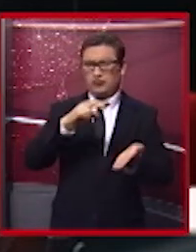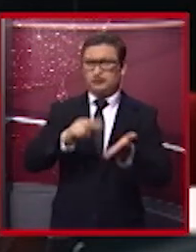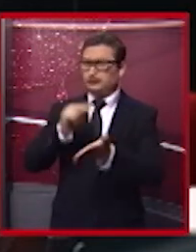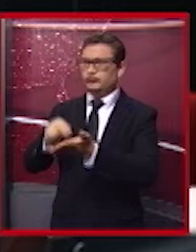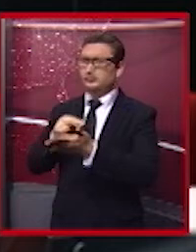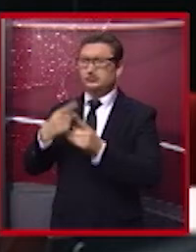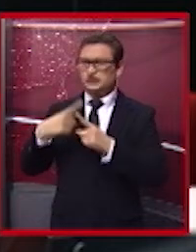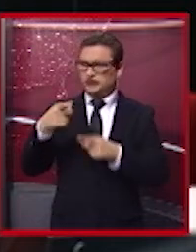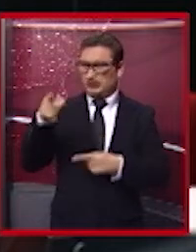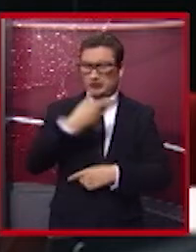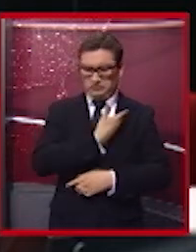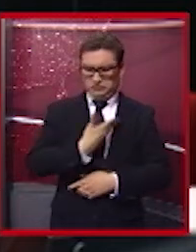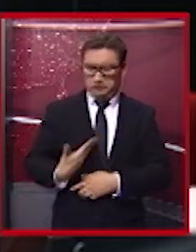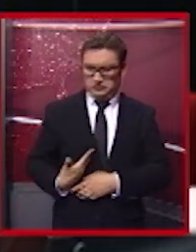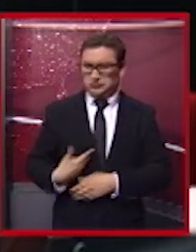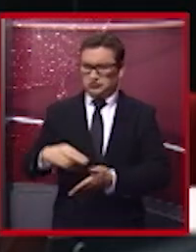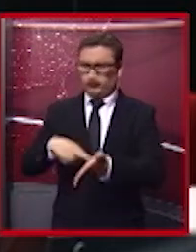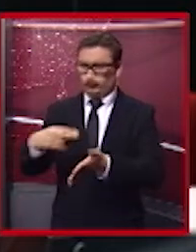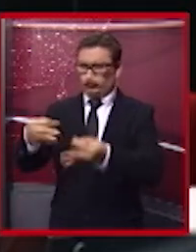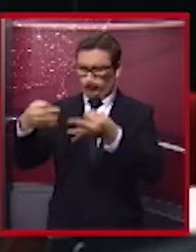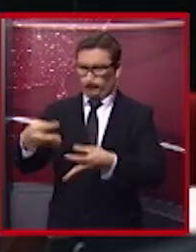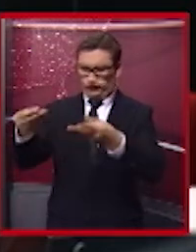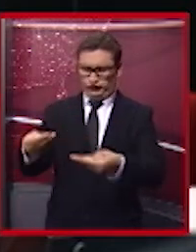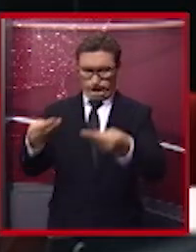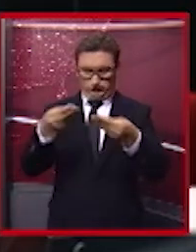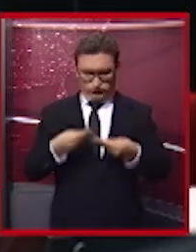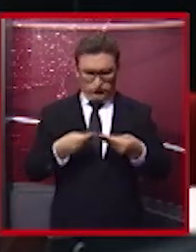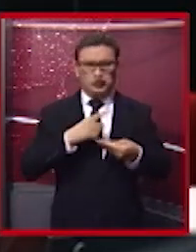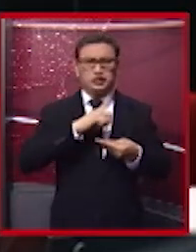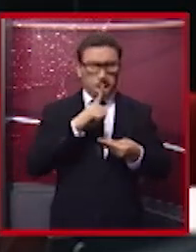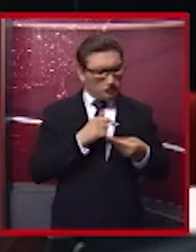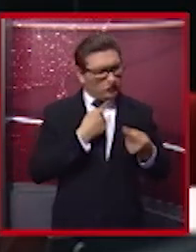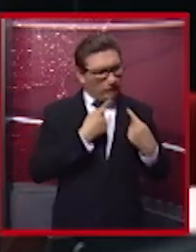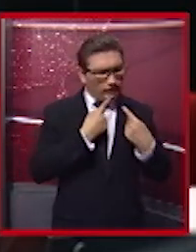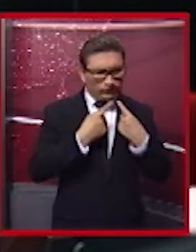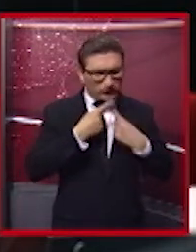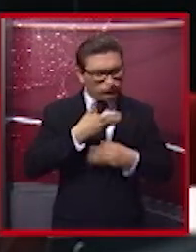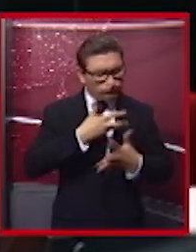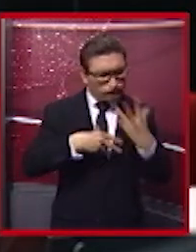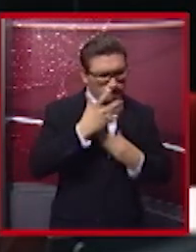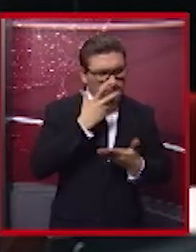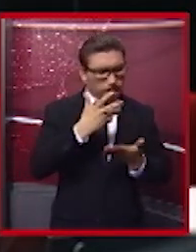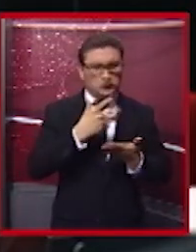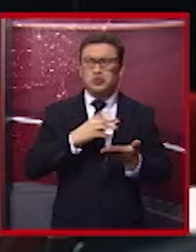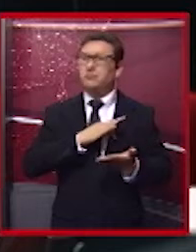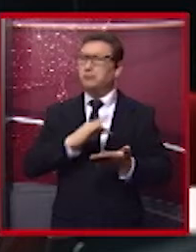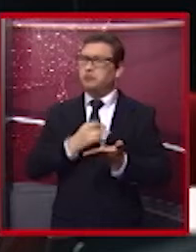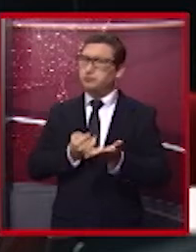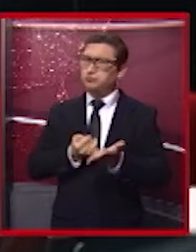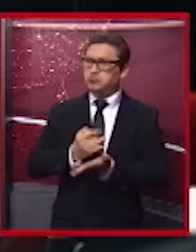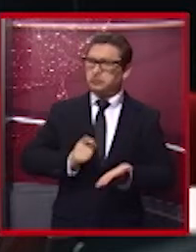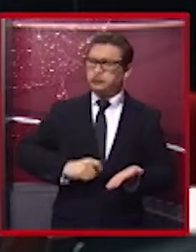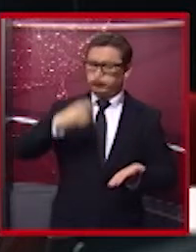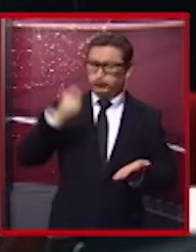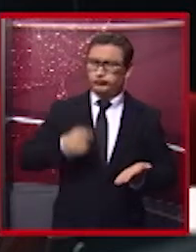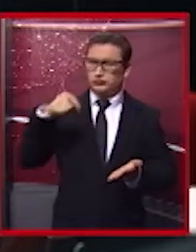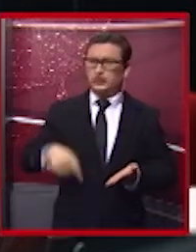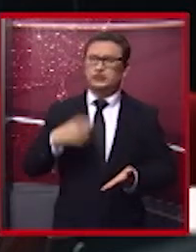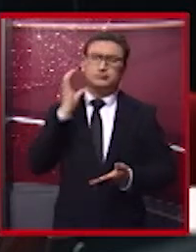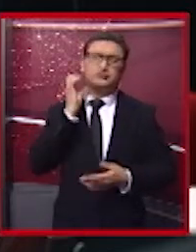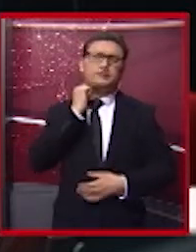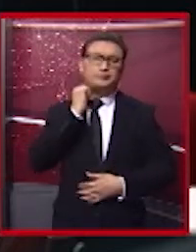República para su discusión formal y, en su caso, aprobación de esta Cámara